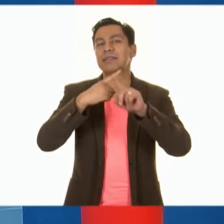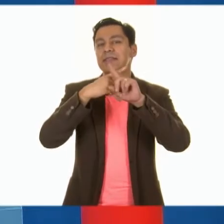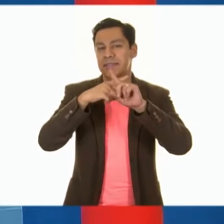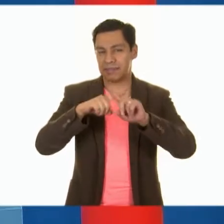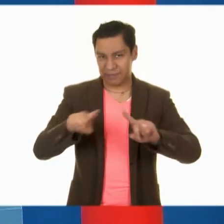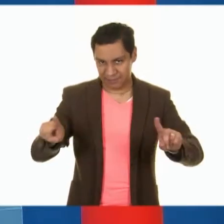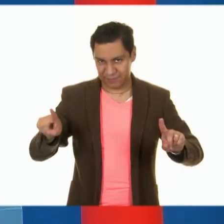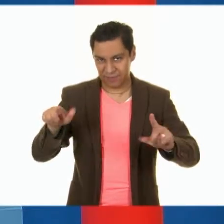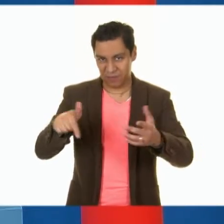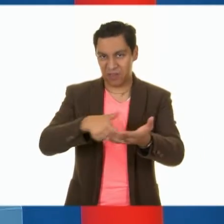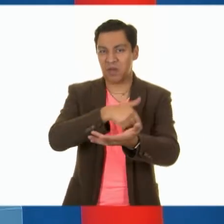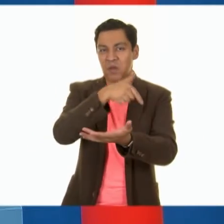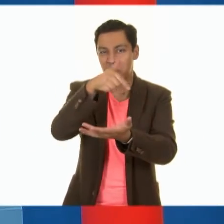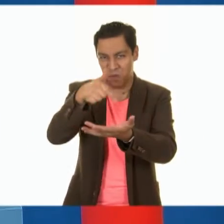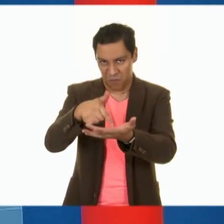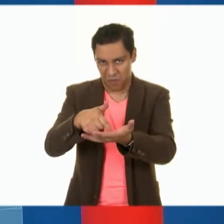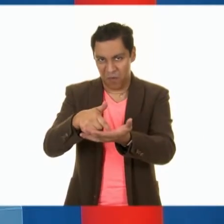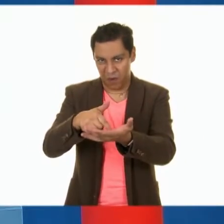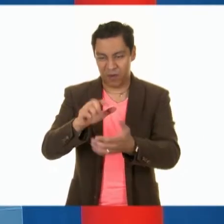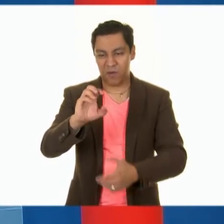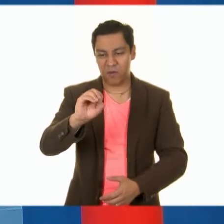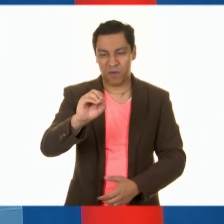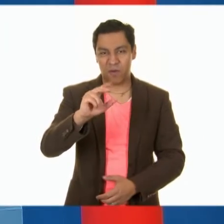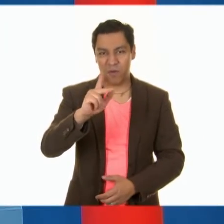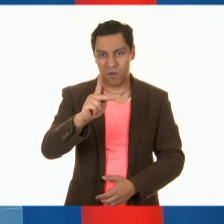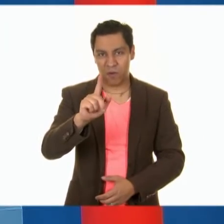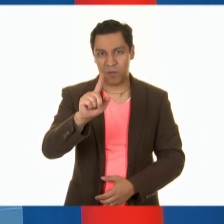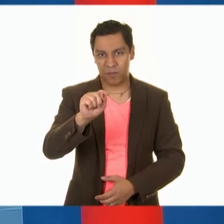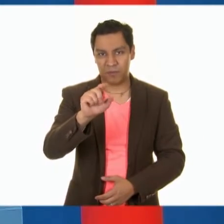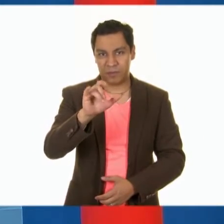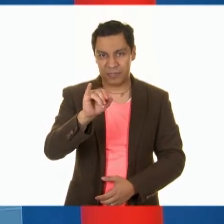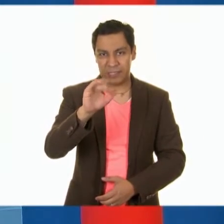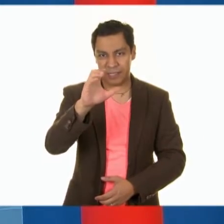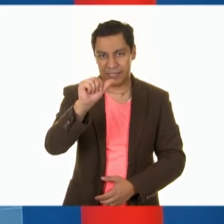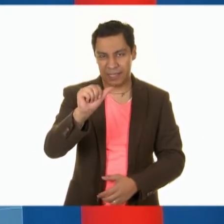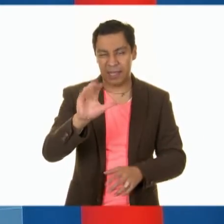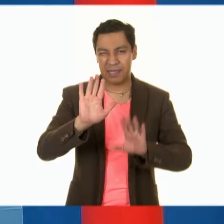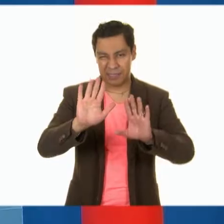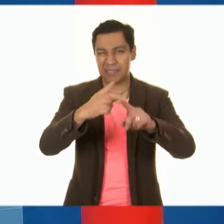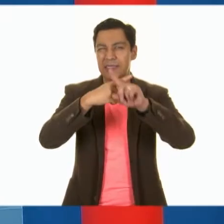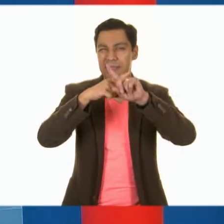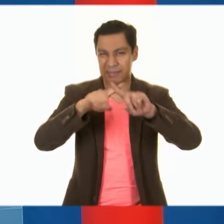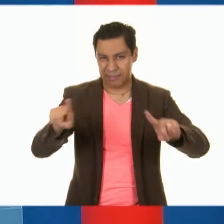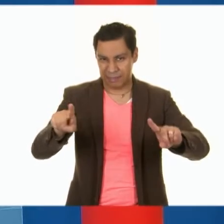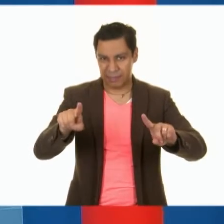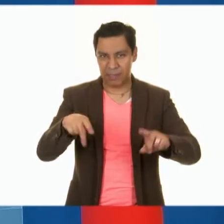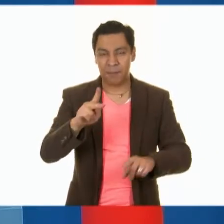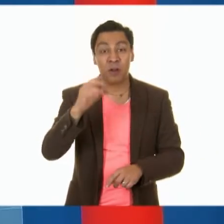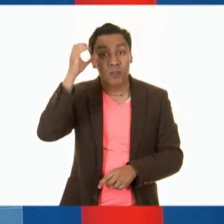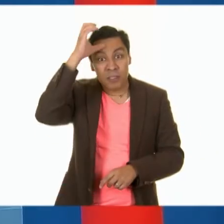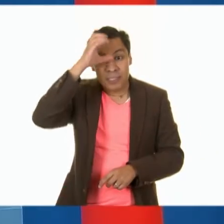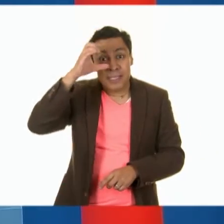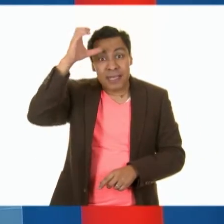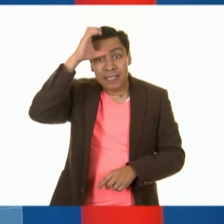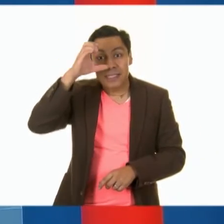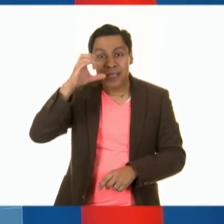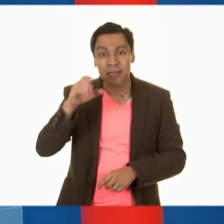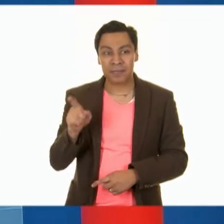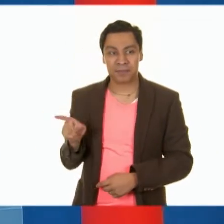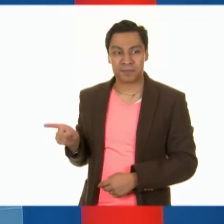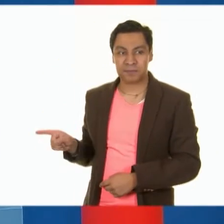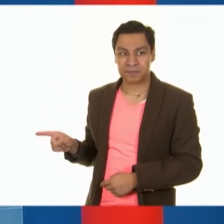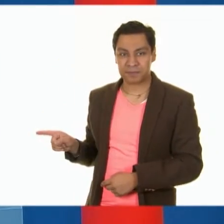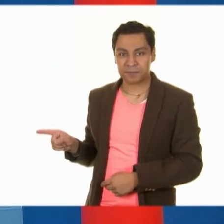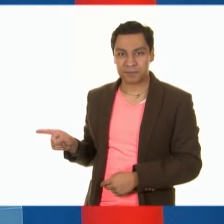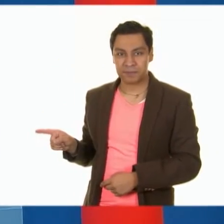visión y nos sugieren el uso de anteojos. Ajá. Las lentes tienen que ver con la óptica. Pero en las ciencias naturales, la óptica es